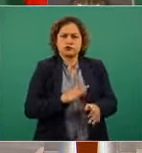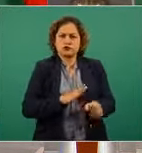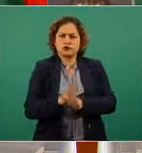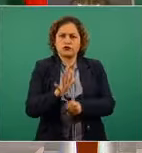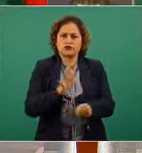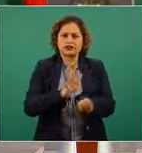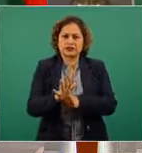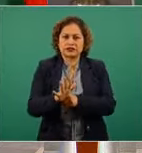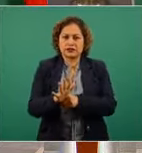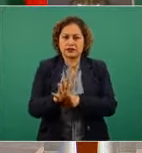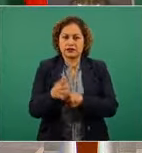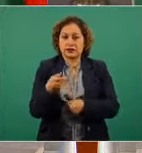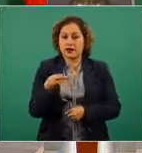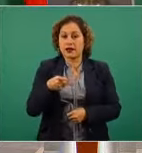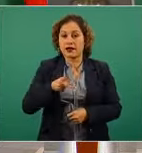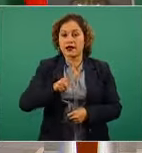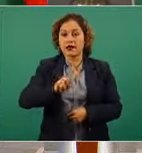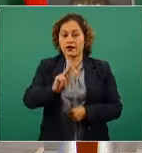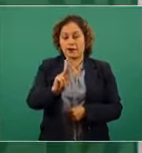Solo un traidor